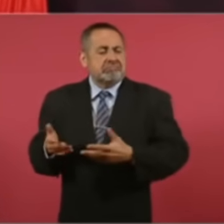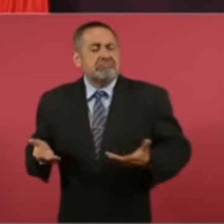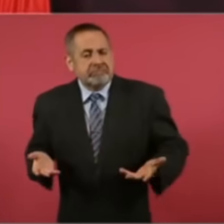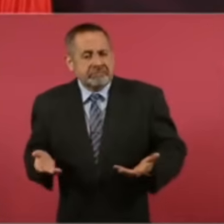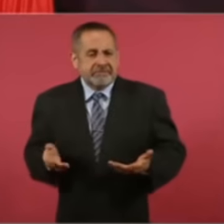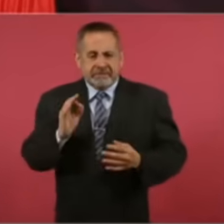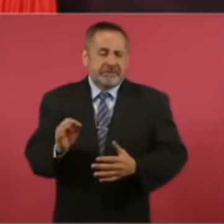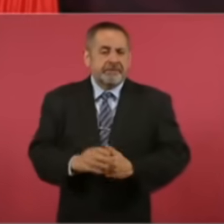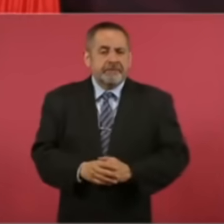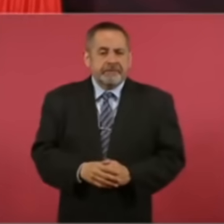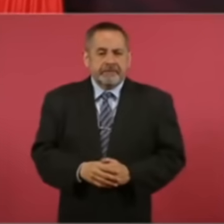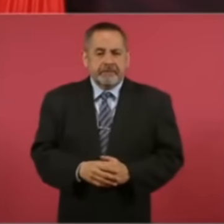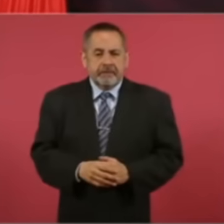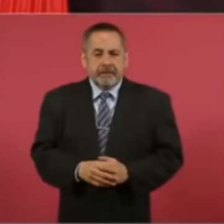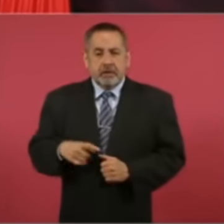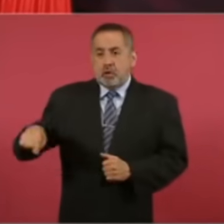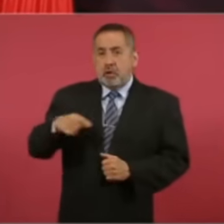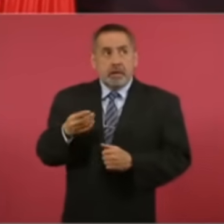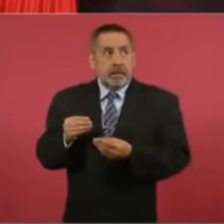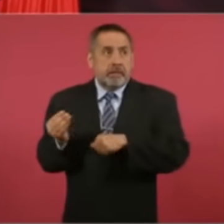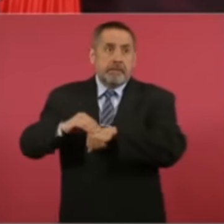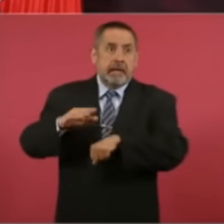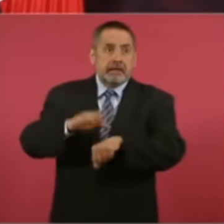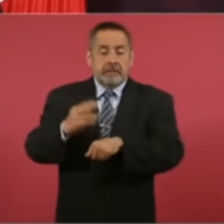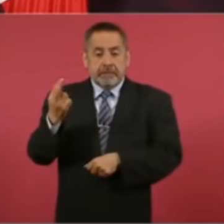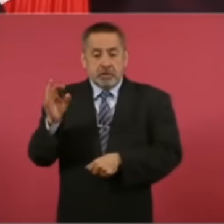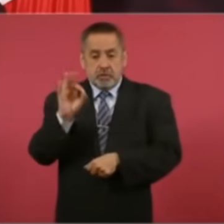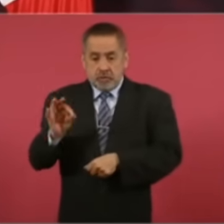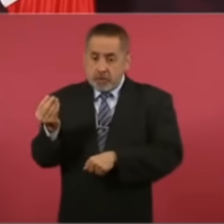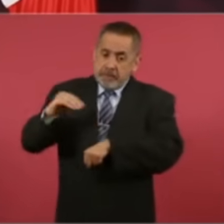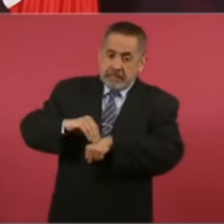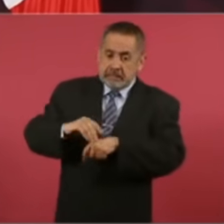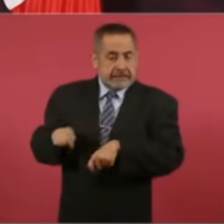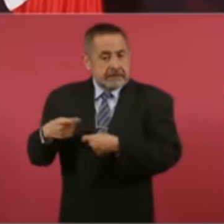porque ahora aumentó 25%.